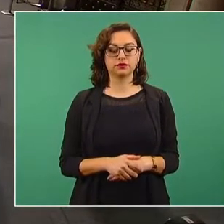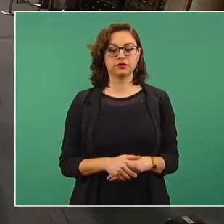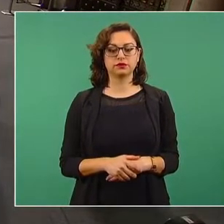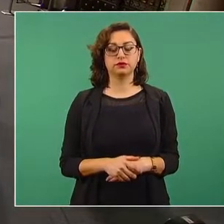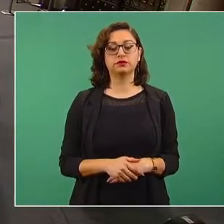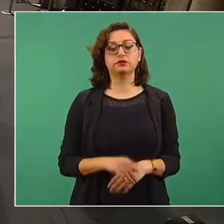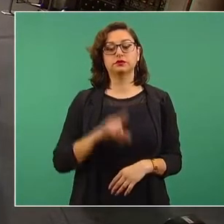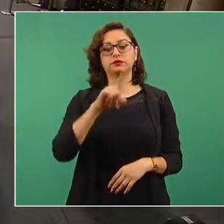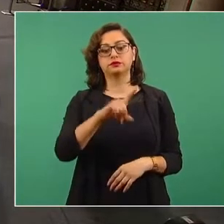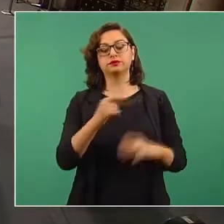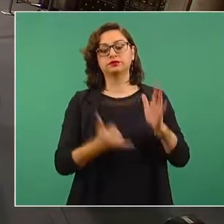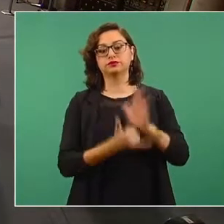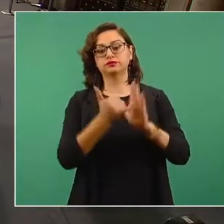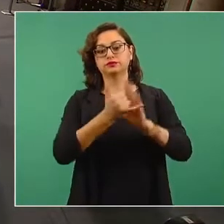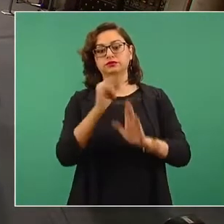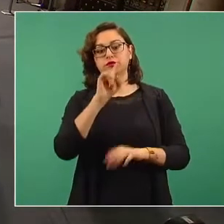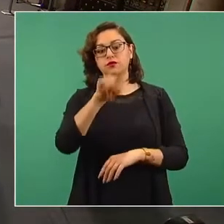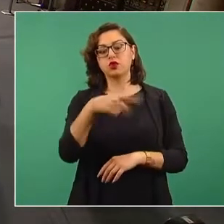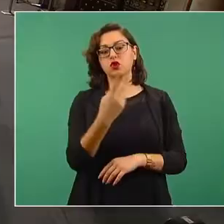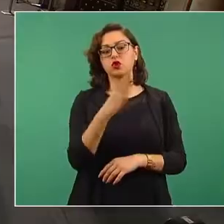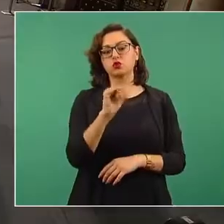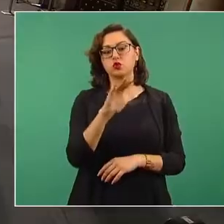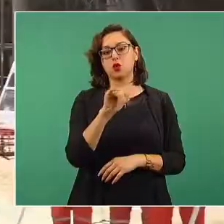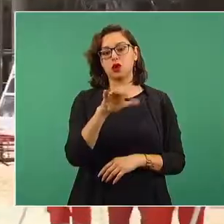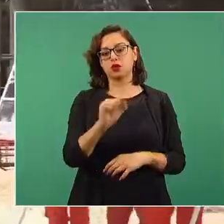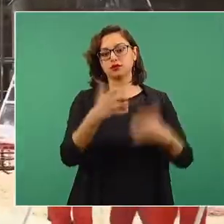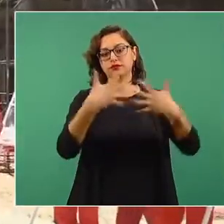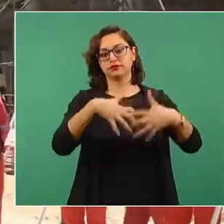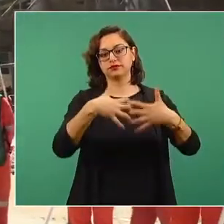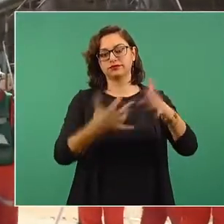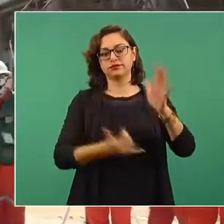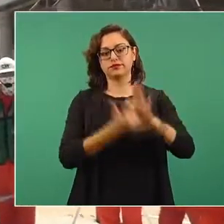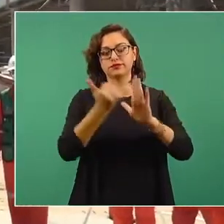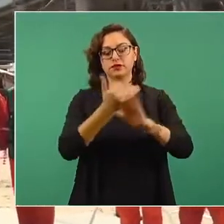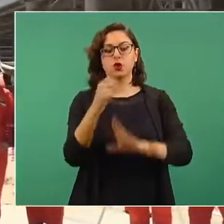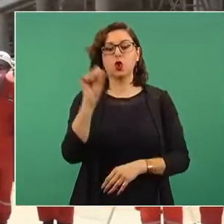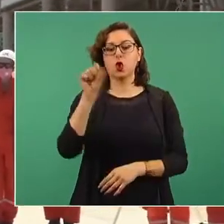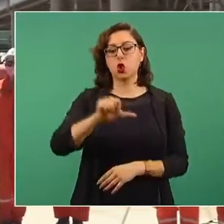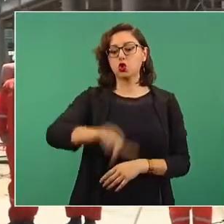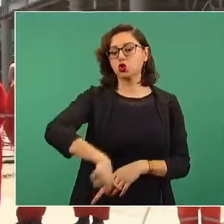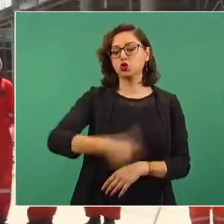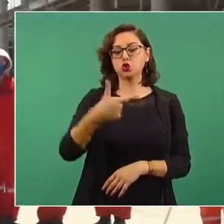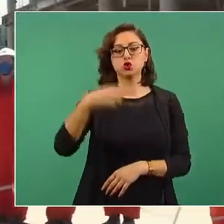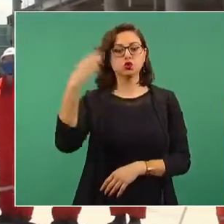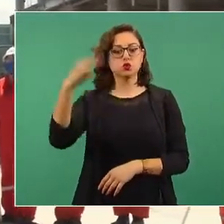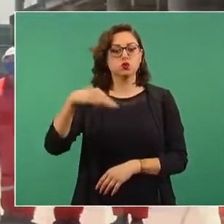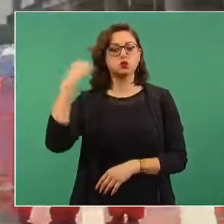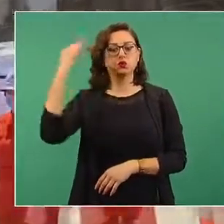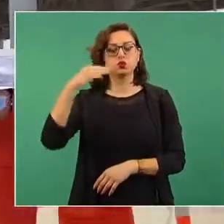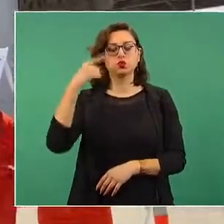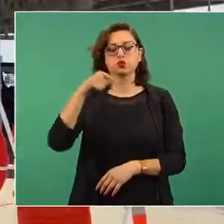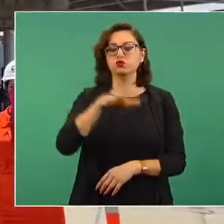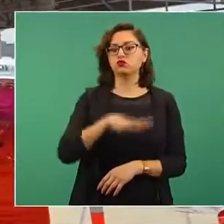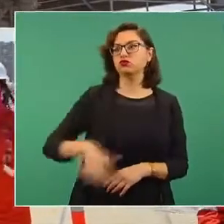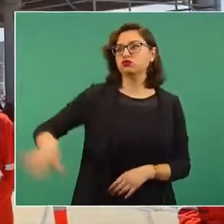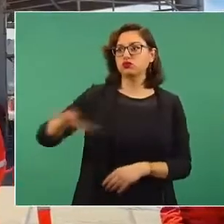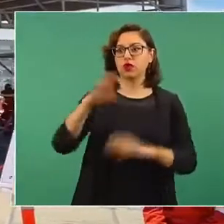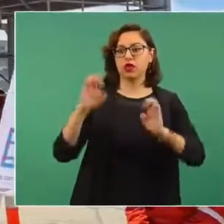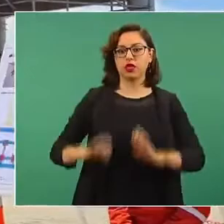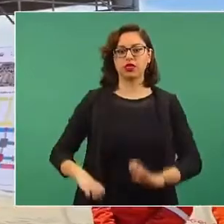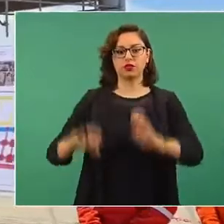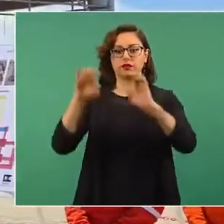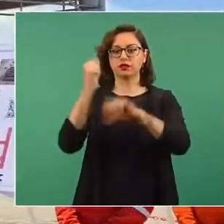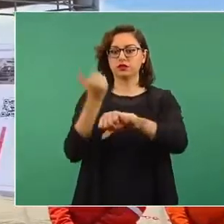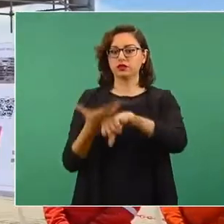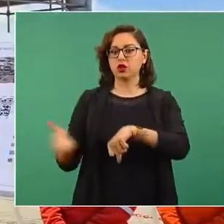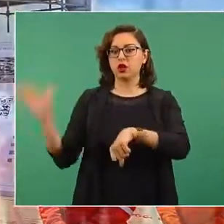Avance en la construcción de la refinería de Dos Bocas. Es 12 de marzo y el reporte hoy lo hacemos desde el área de edificios administrativos y